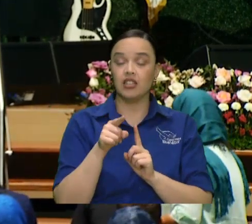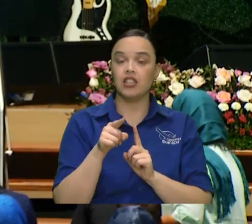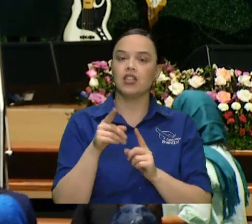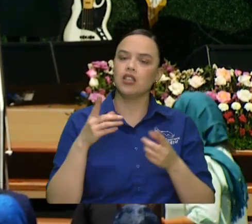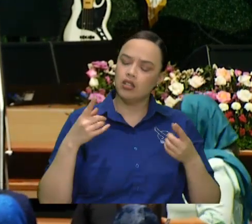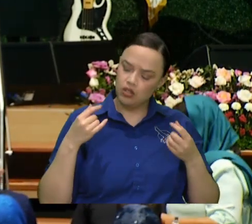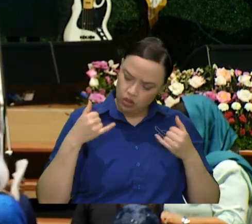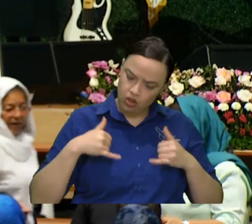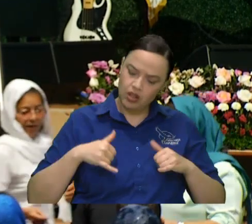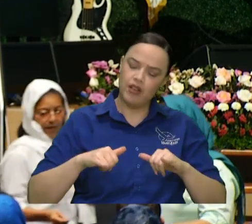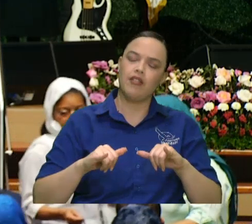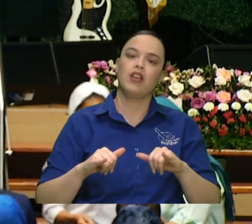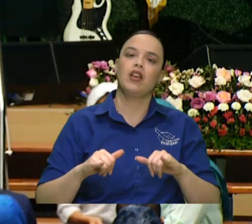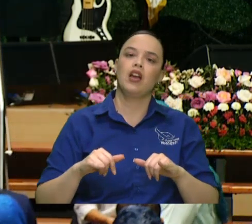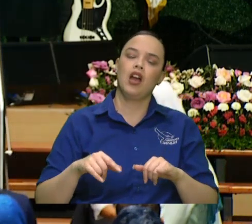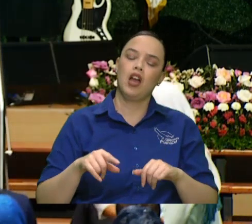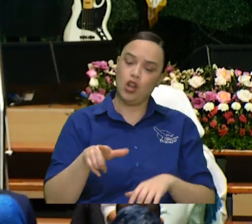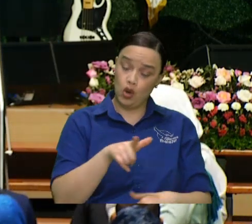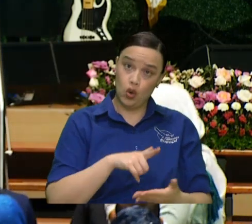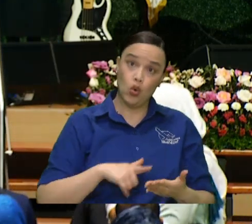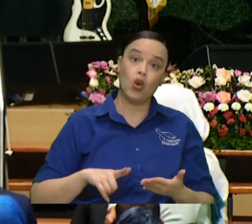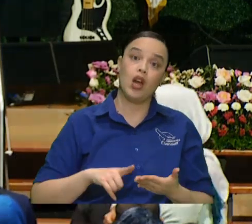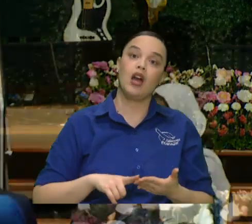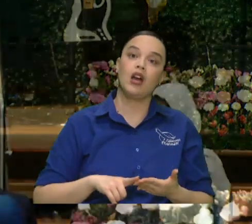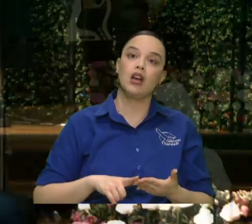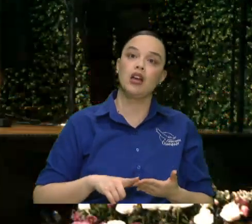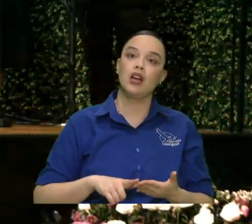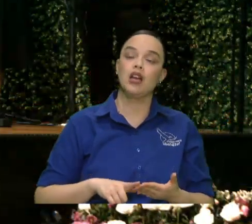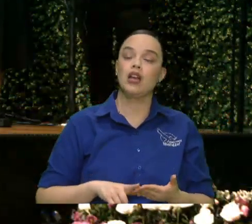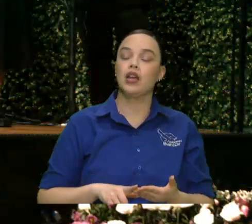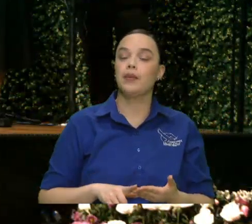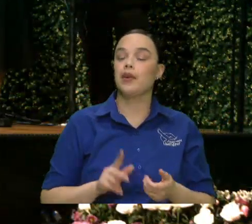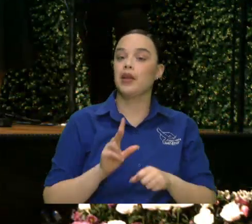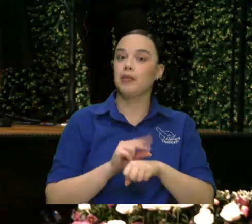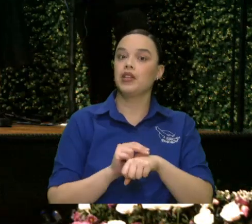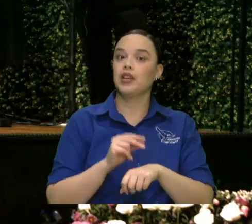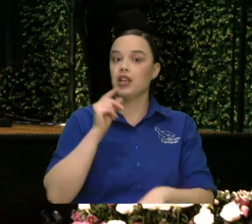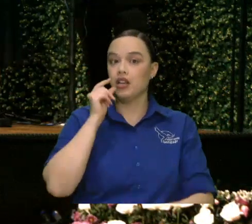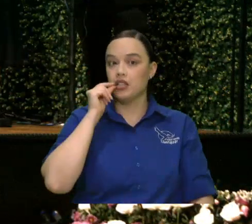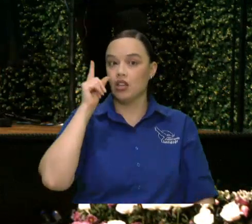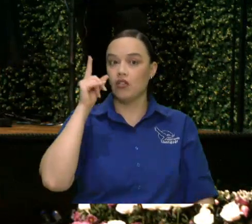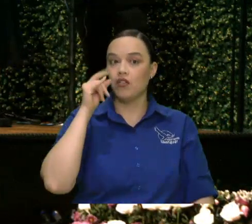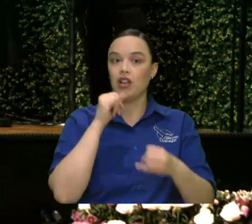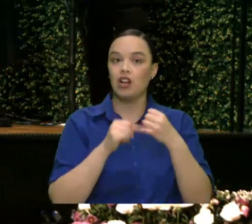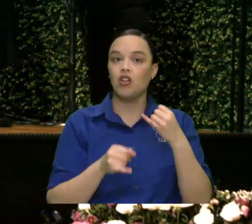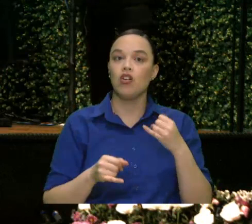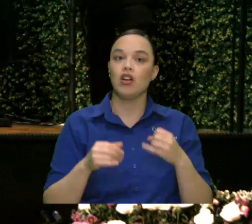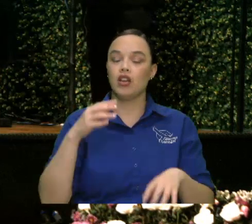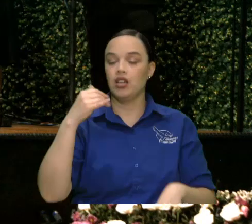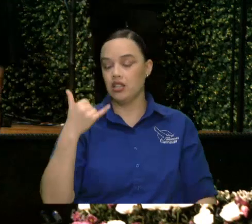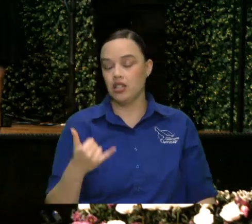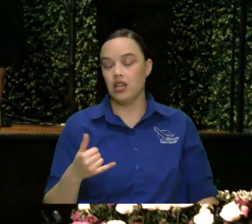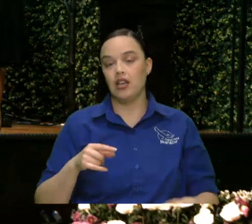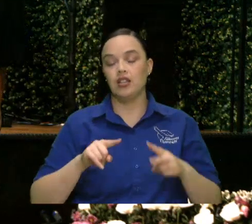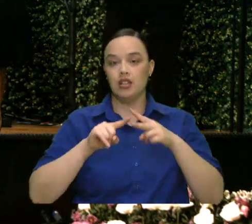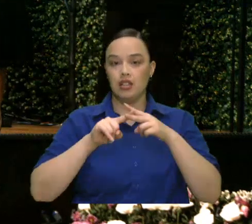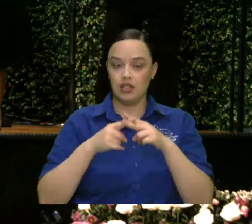por qué no vienes y dejas que el señor termine lo que empezó ya el que está hablando